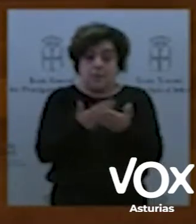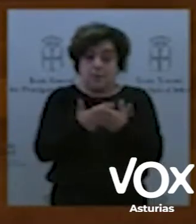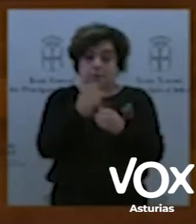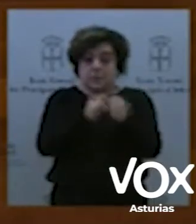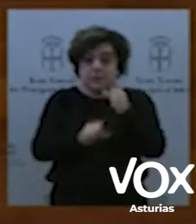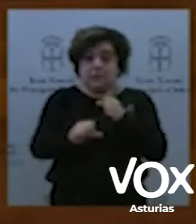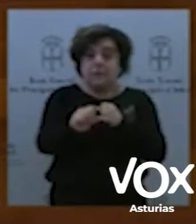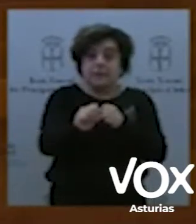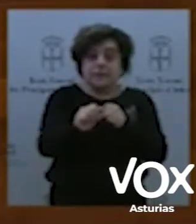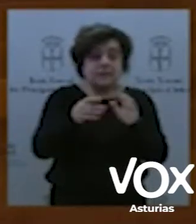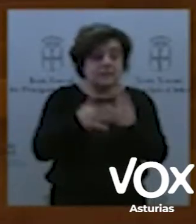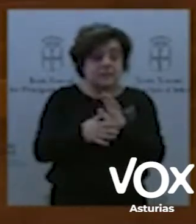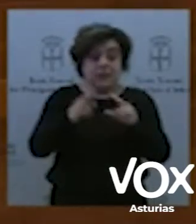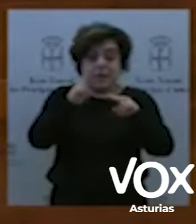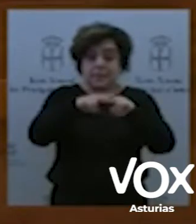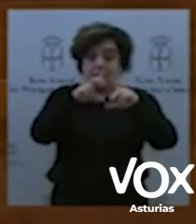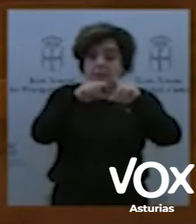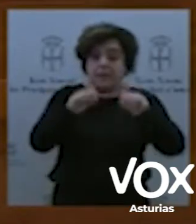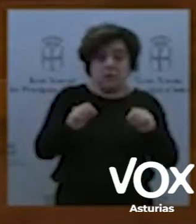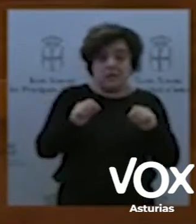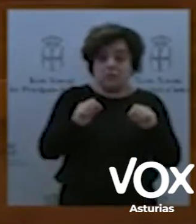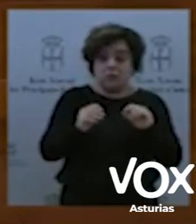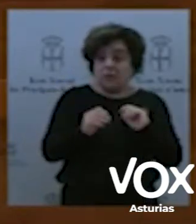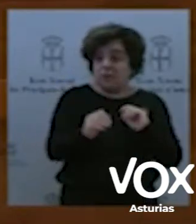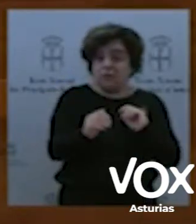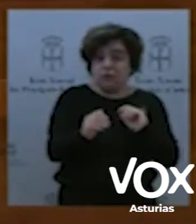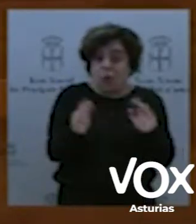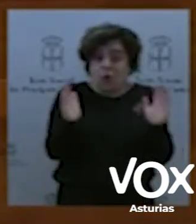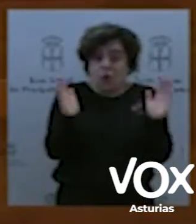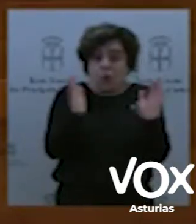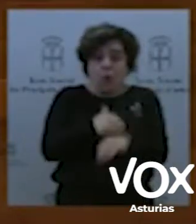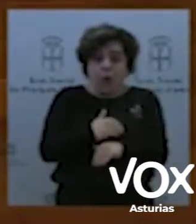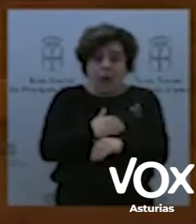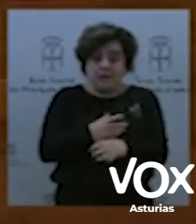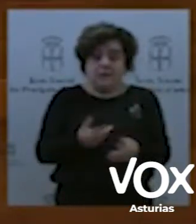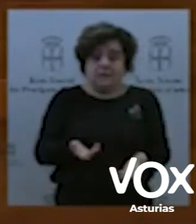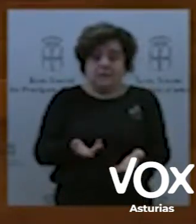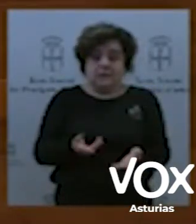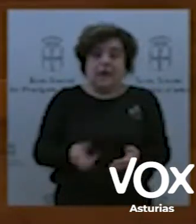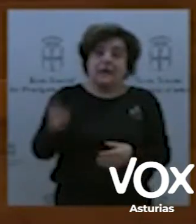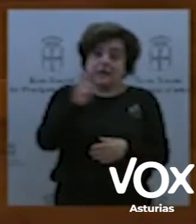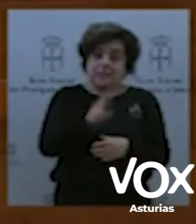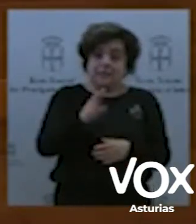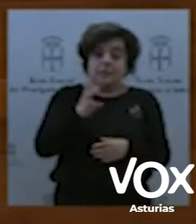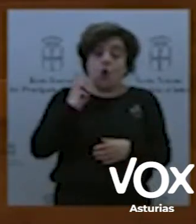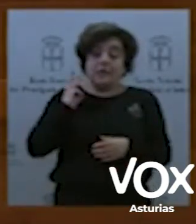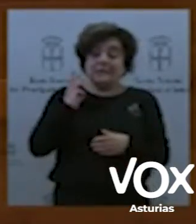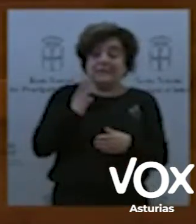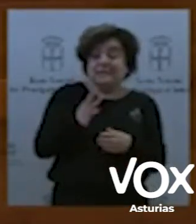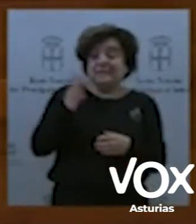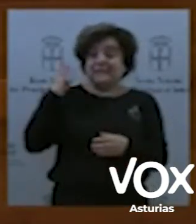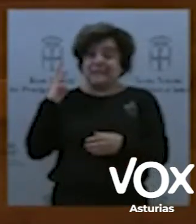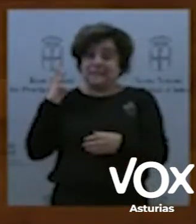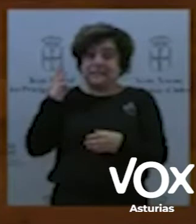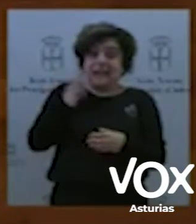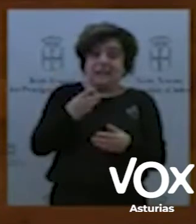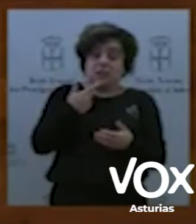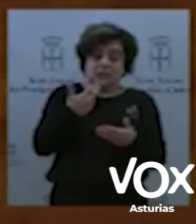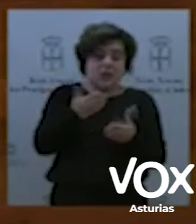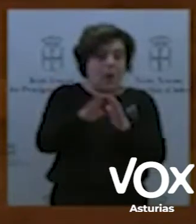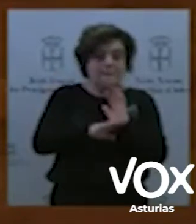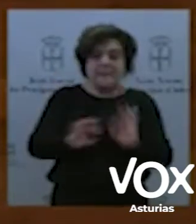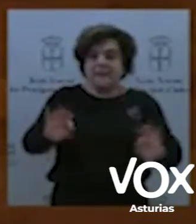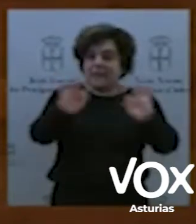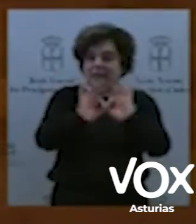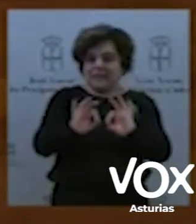tendrá futuro. Insistimos, en 3 años, ni una sola medida que fomente la natalidad eficazmente, ni una